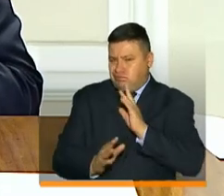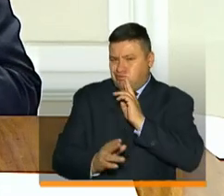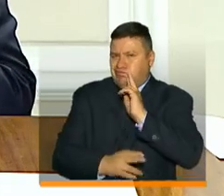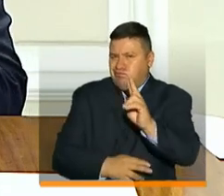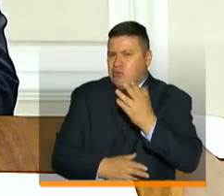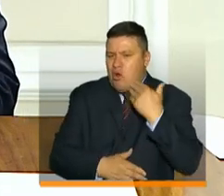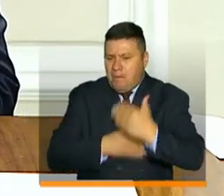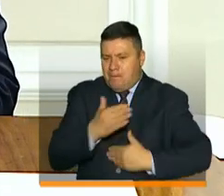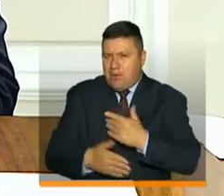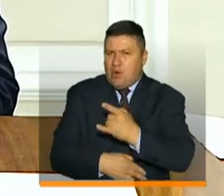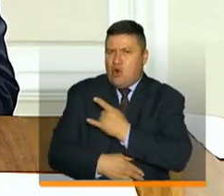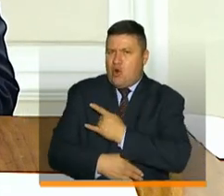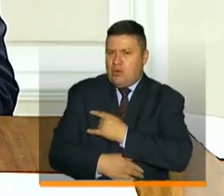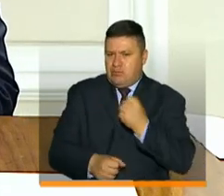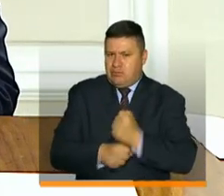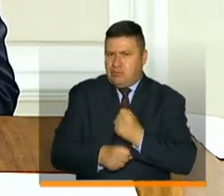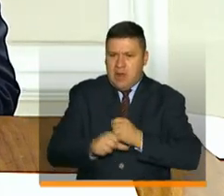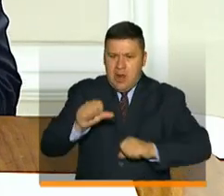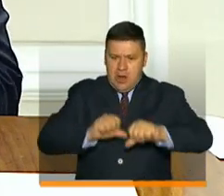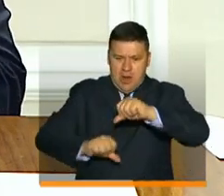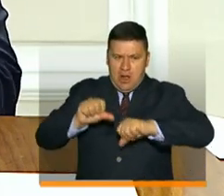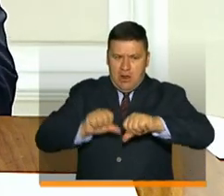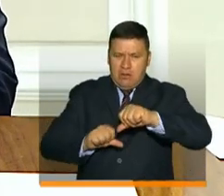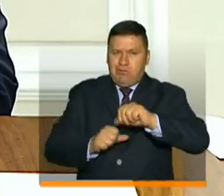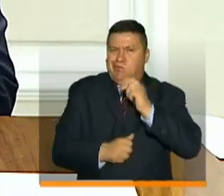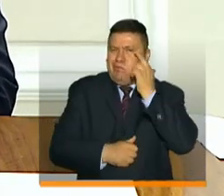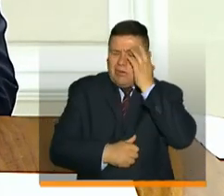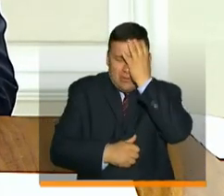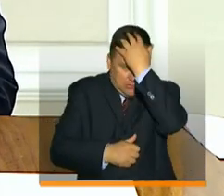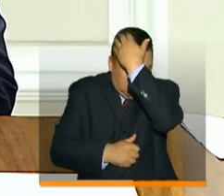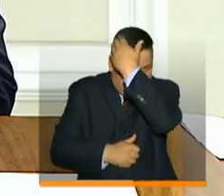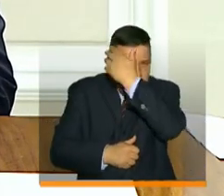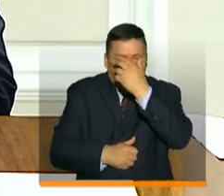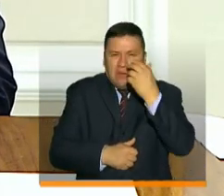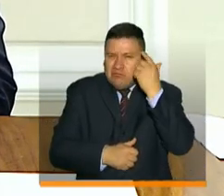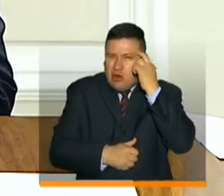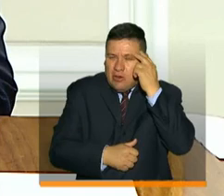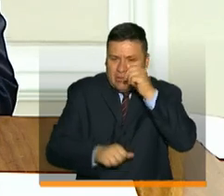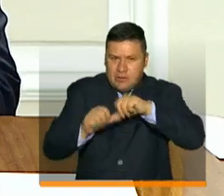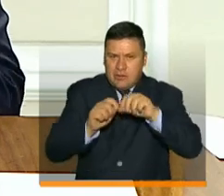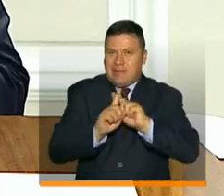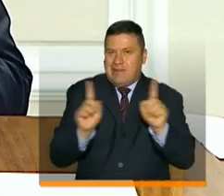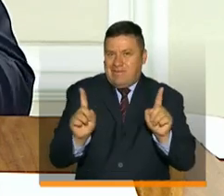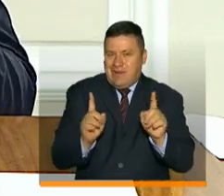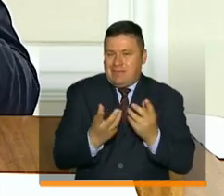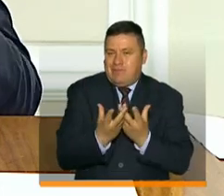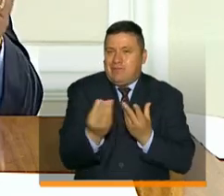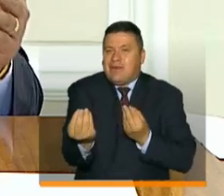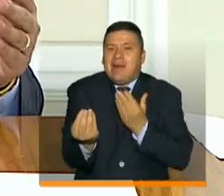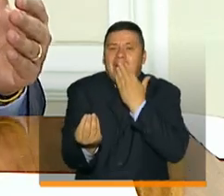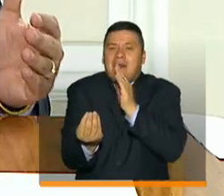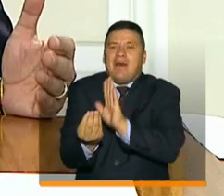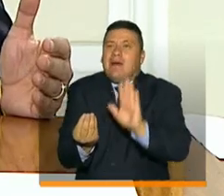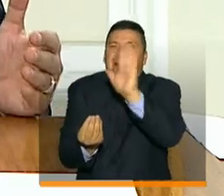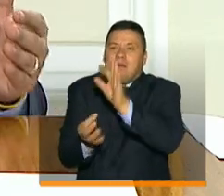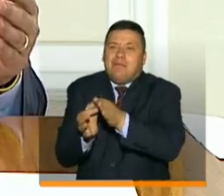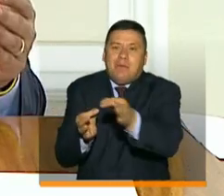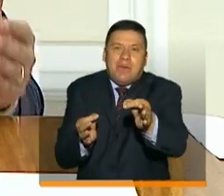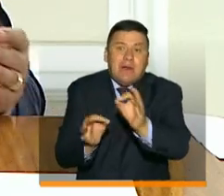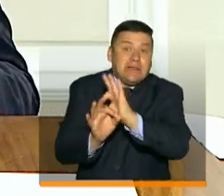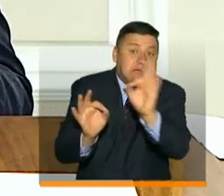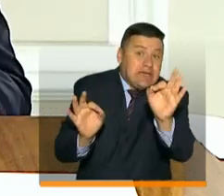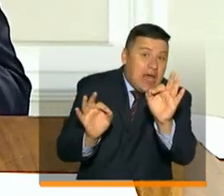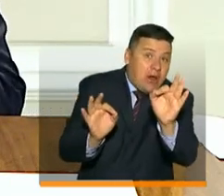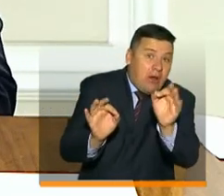sido el proceso, donde empezamos con los trabajos de laboratorio. Obviamente tenemos la diferenciación de municipios de sin